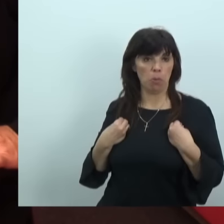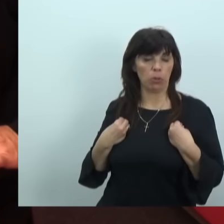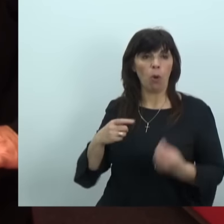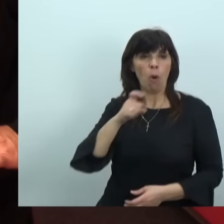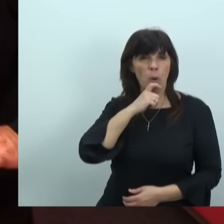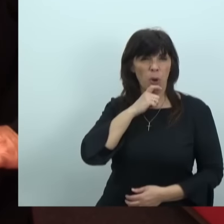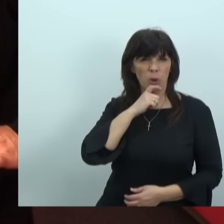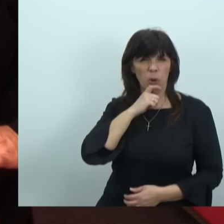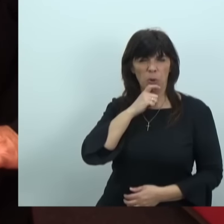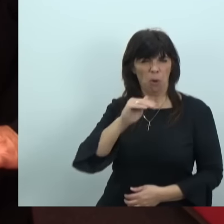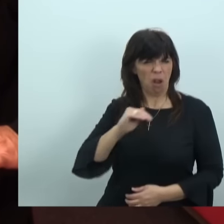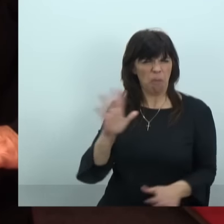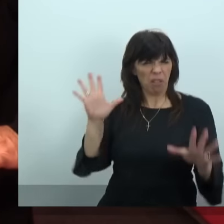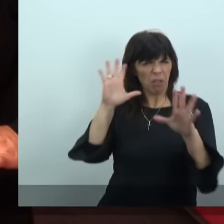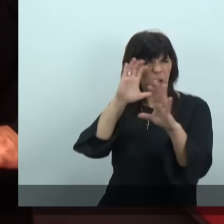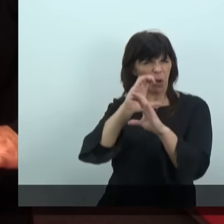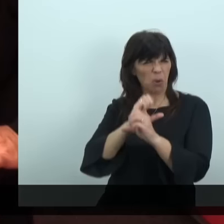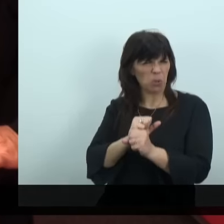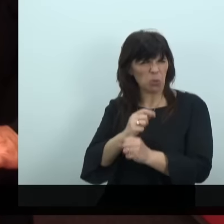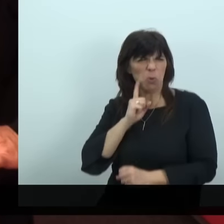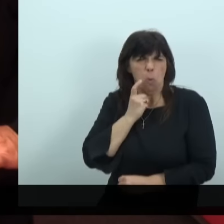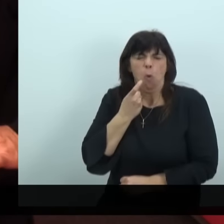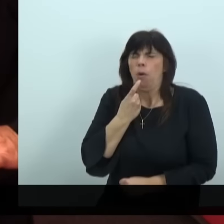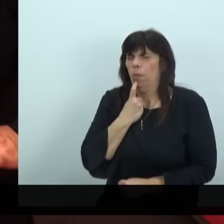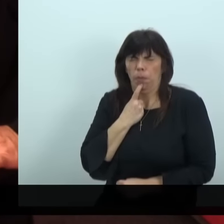en lo oscuro de la maldad, de la amargura,